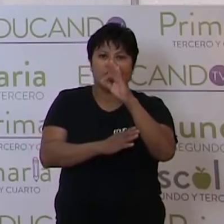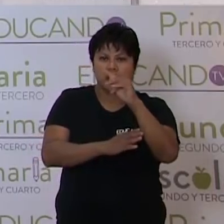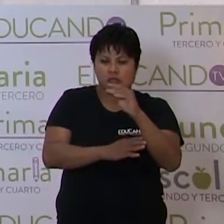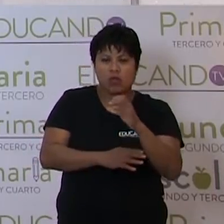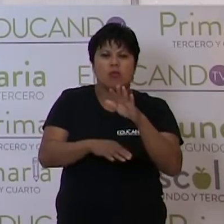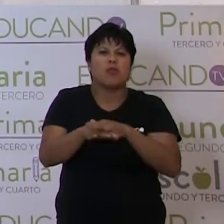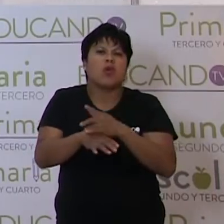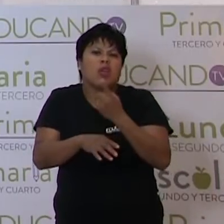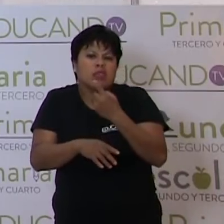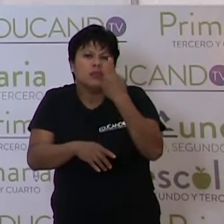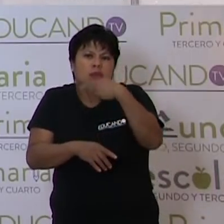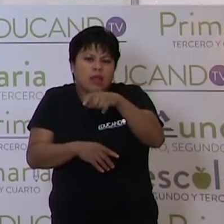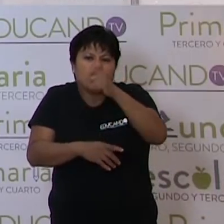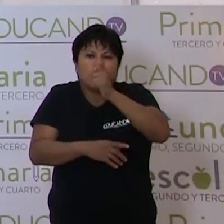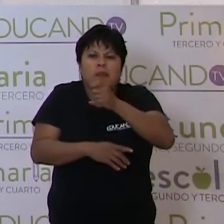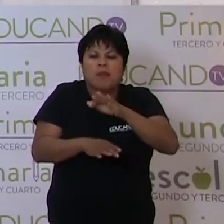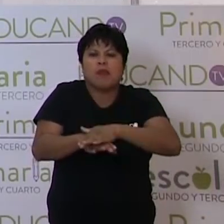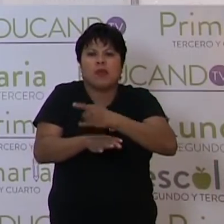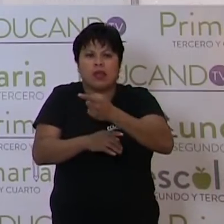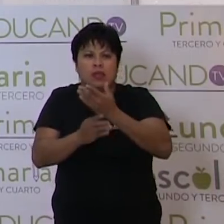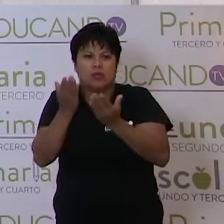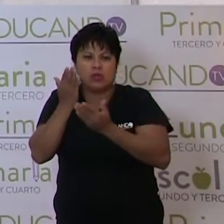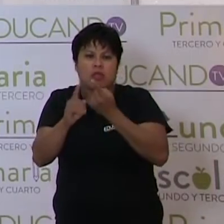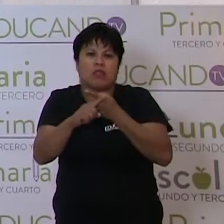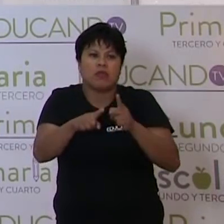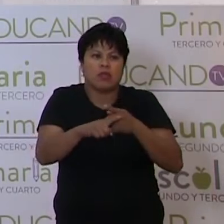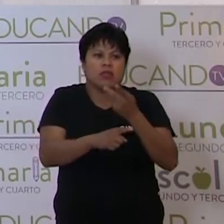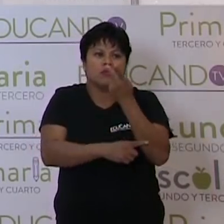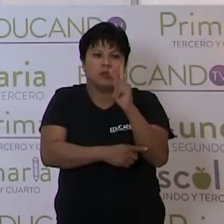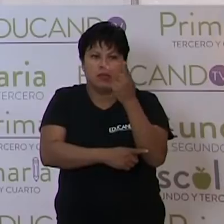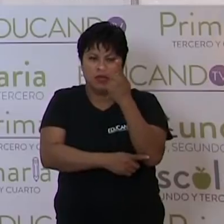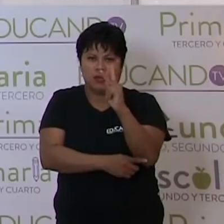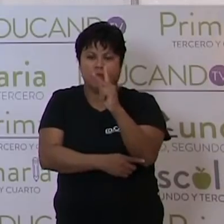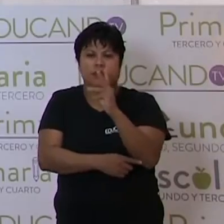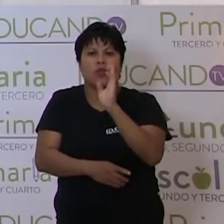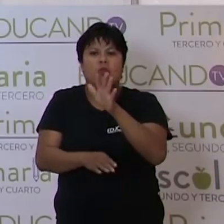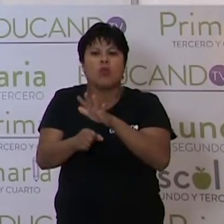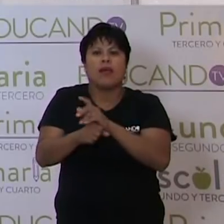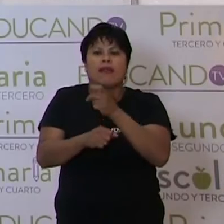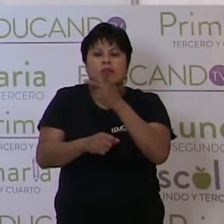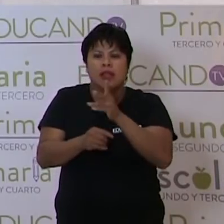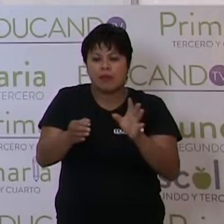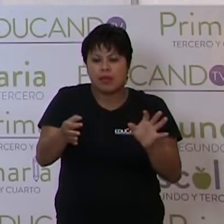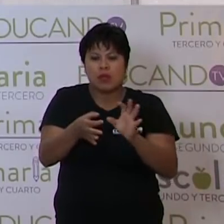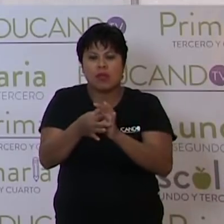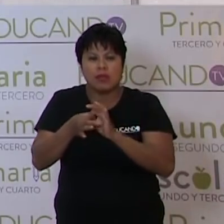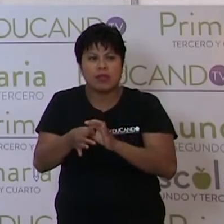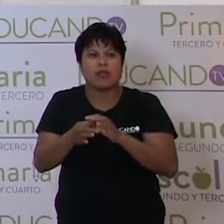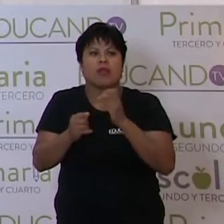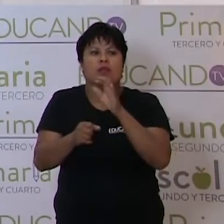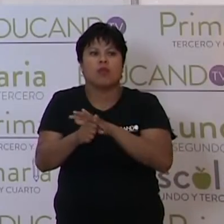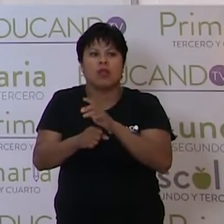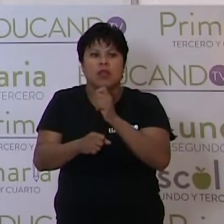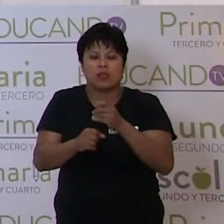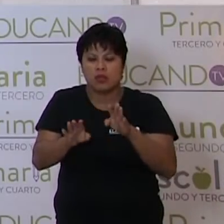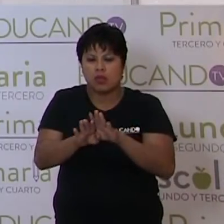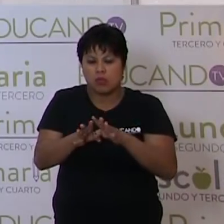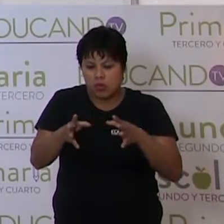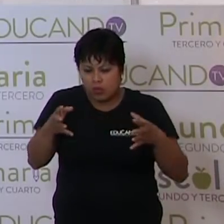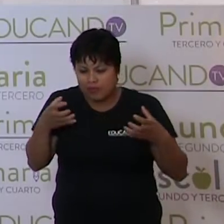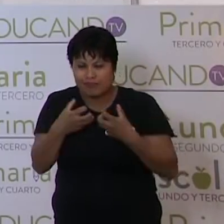de estudiar en varias primarias. ¿Cuál es la palabra que conecta? La palabra que está conectando, que está